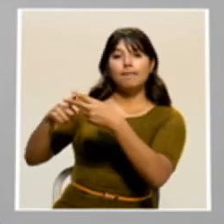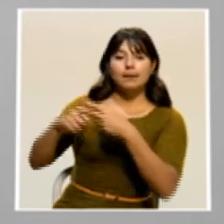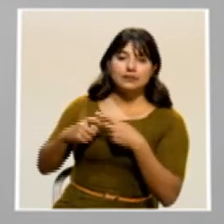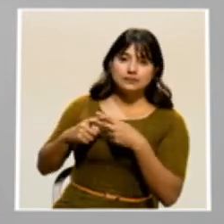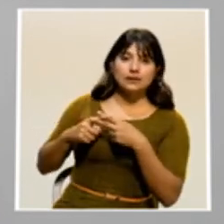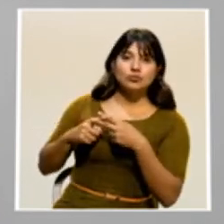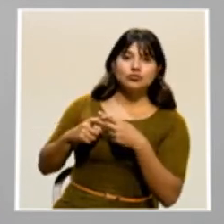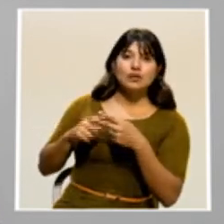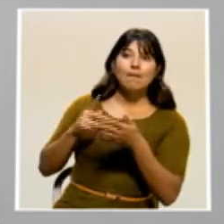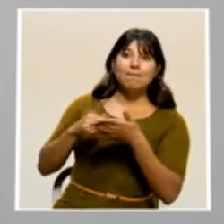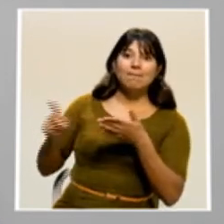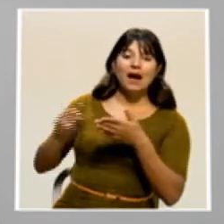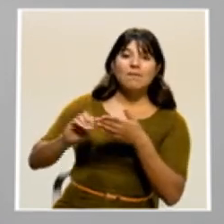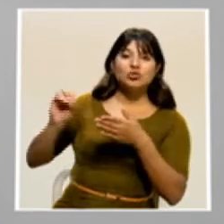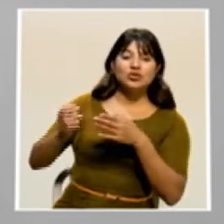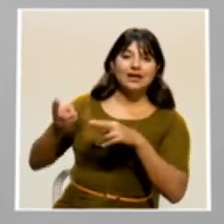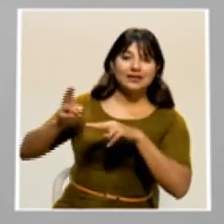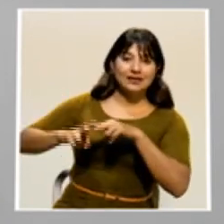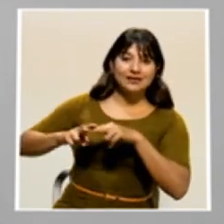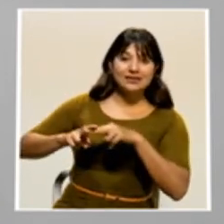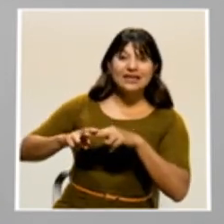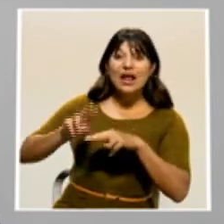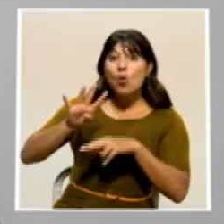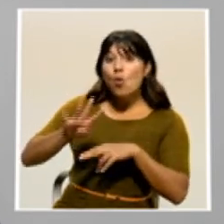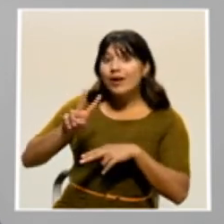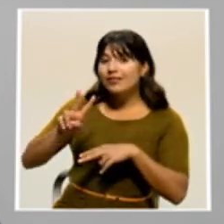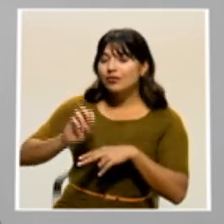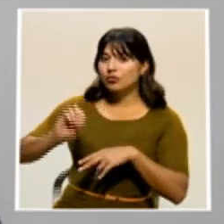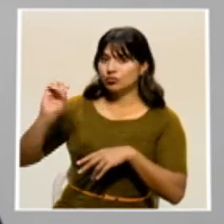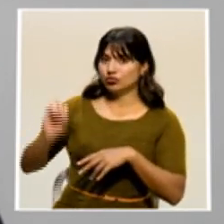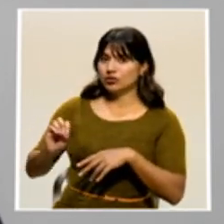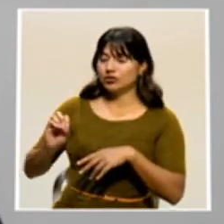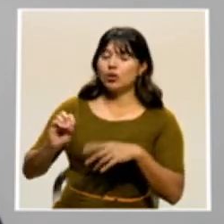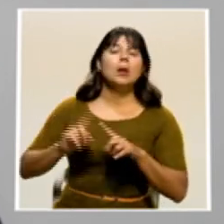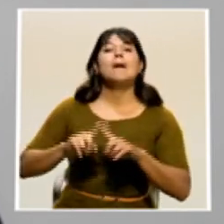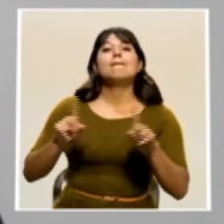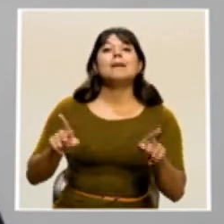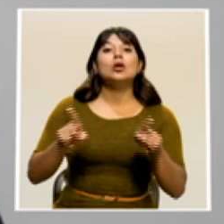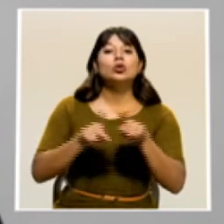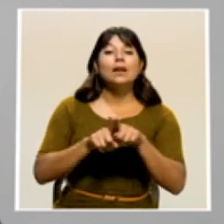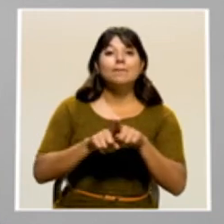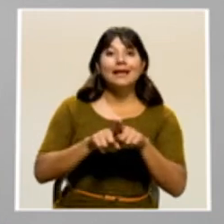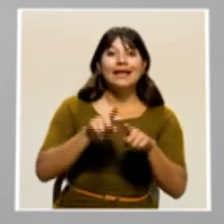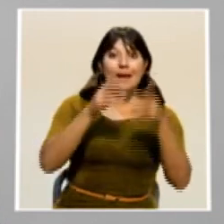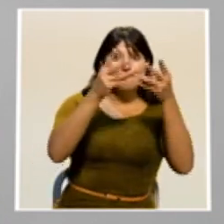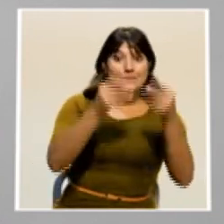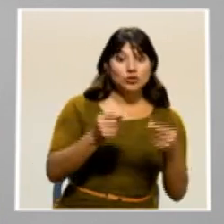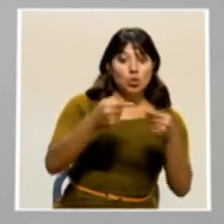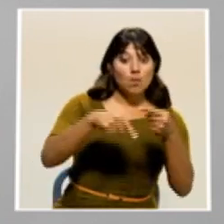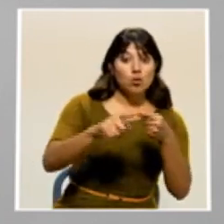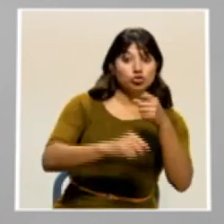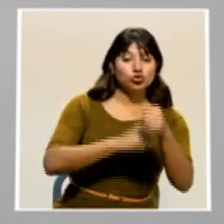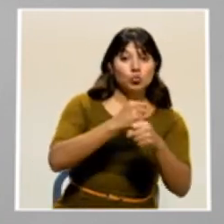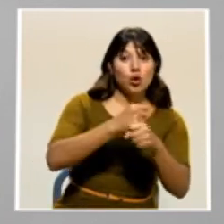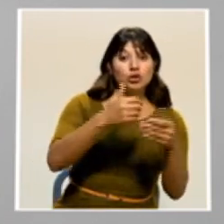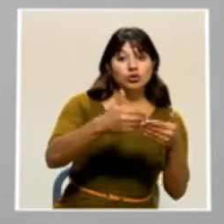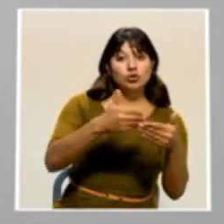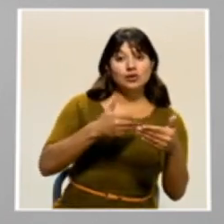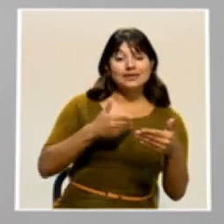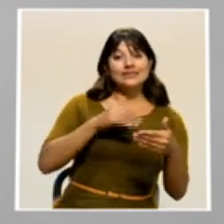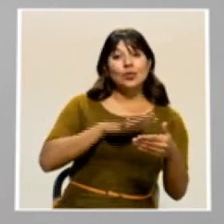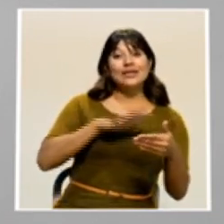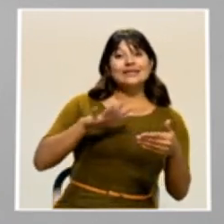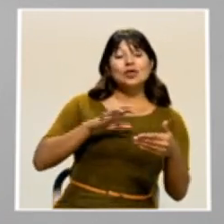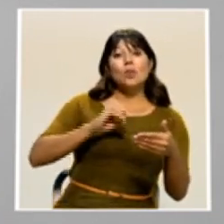pagar intereses, el 42%. Pero además, el 55% del presupuesto está financiado con deuda,